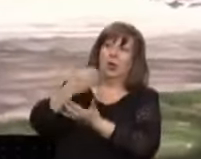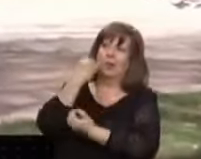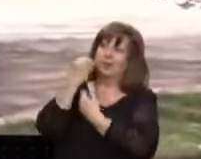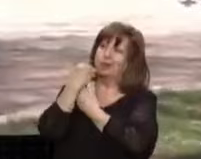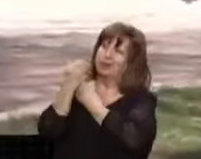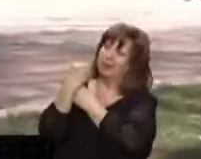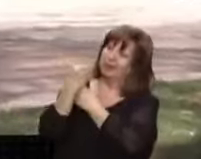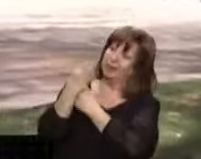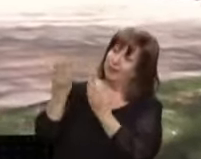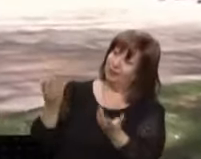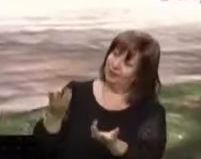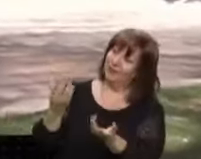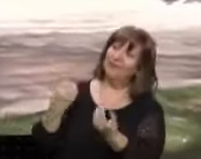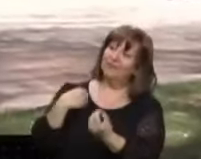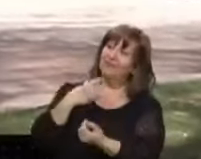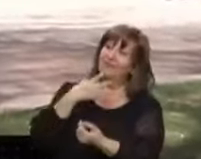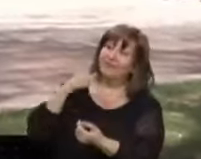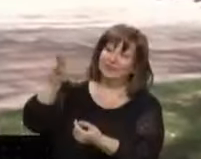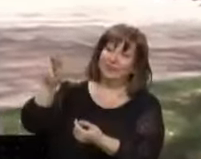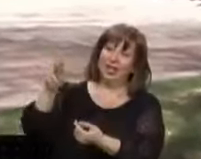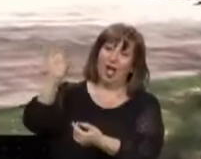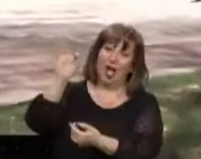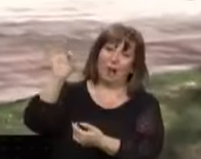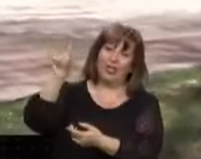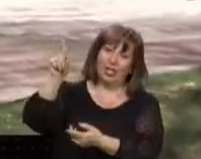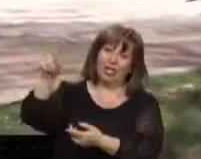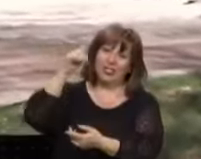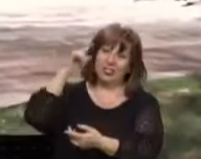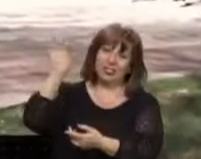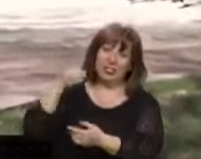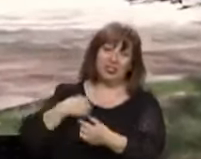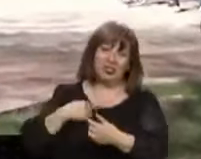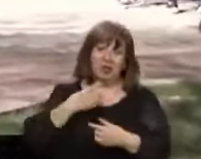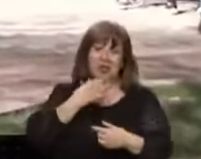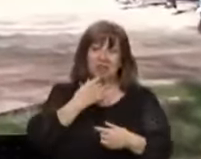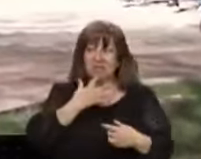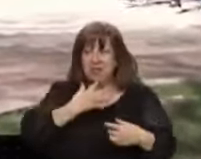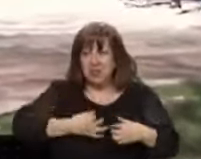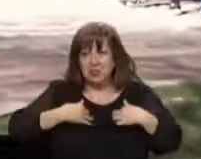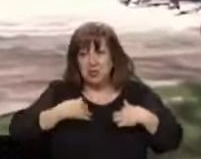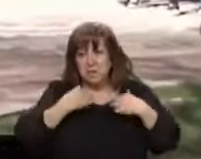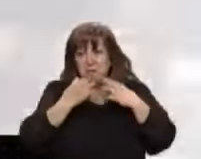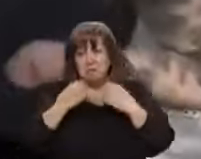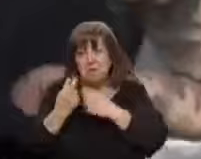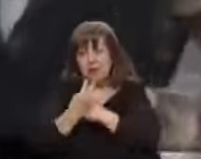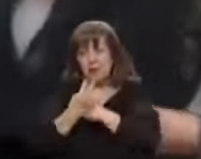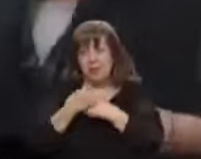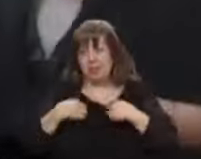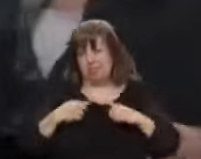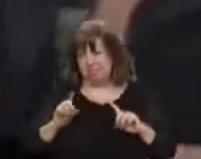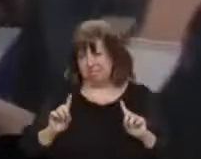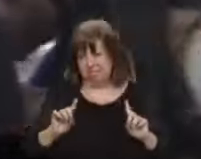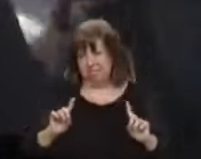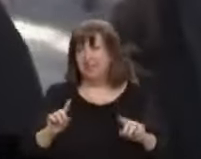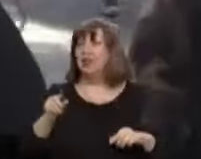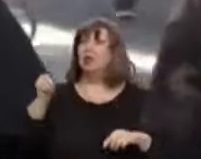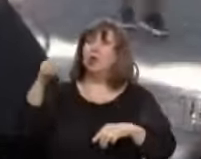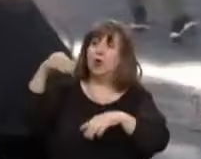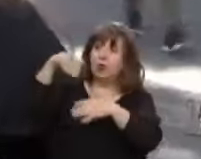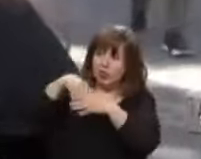la verdad voy a tener en cuenta su opinión antes que porque yo la verdad no me cuido yo sol Así que nada vas a votar el